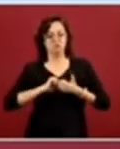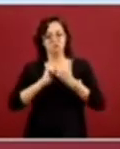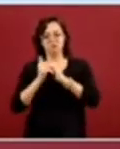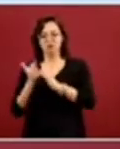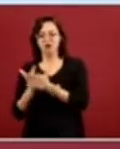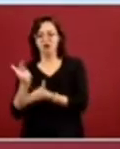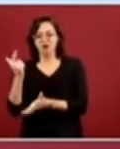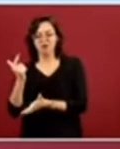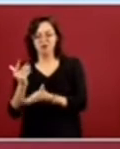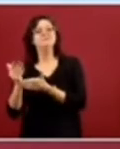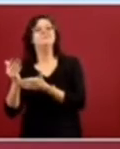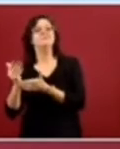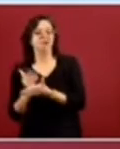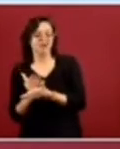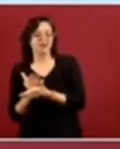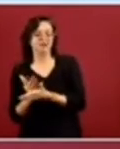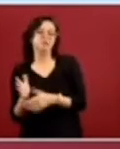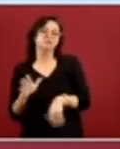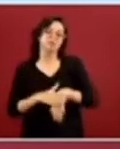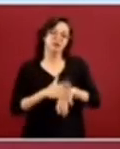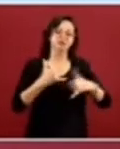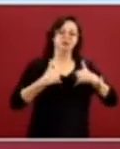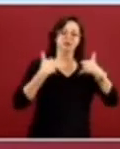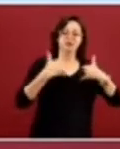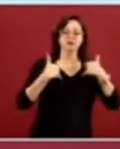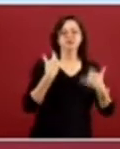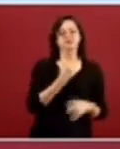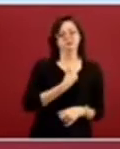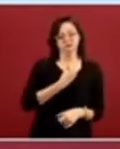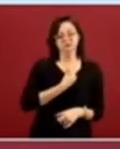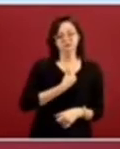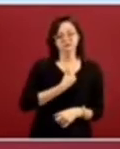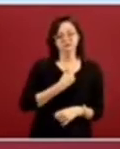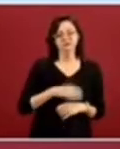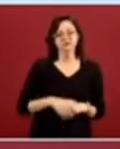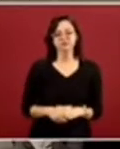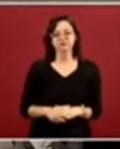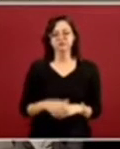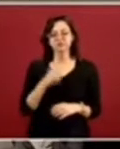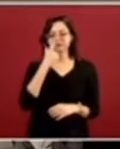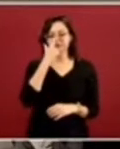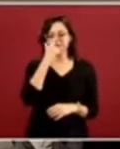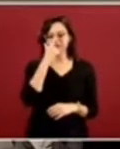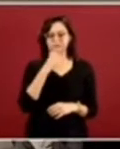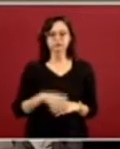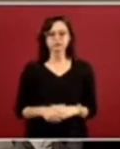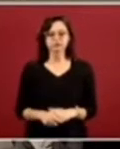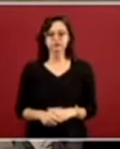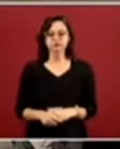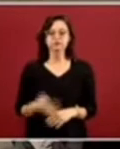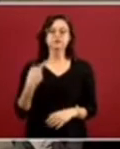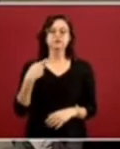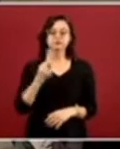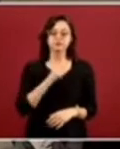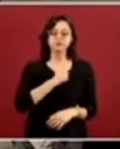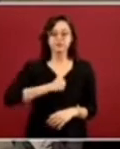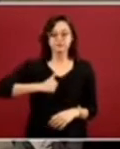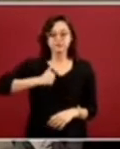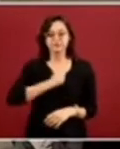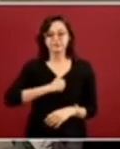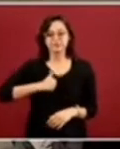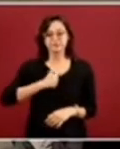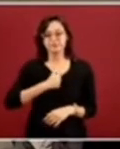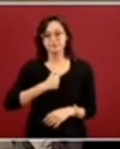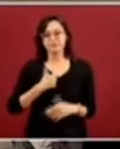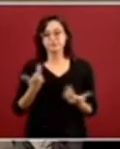menor, por el hecho de que son personas más jóvenes en general. Pero, desafortunadamente, en México, esto